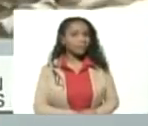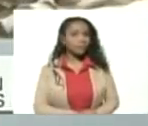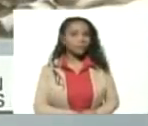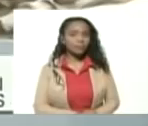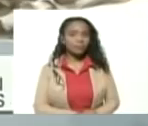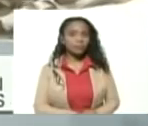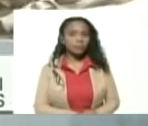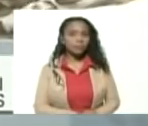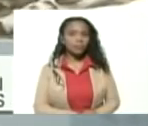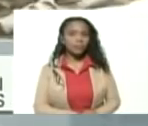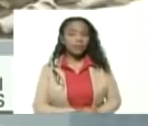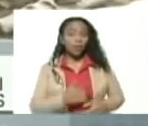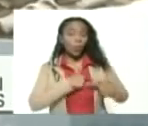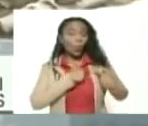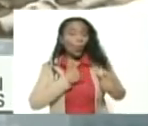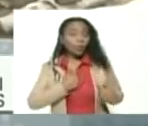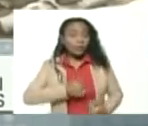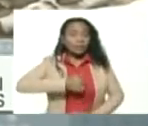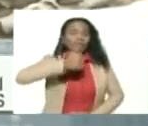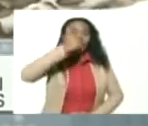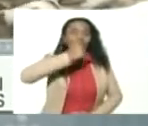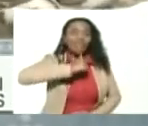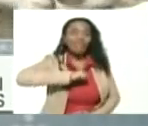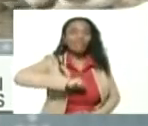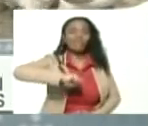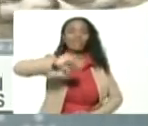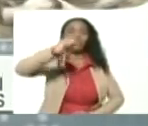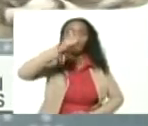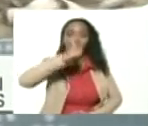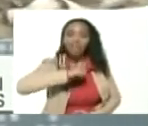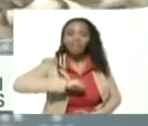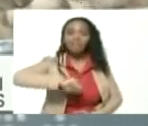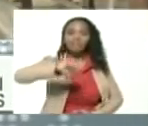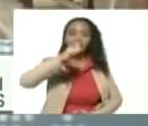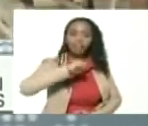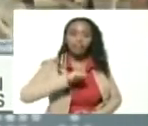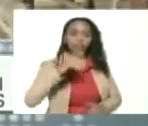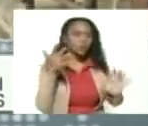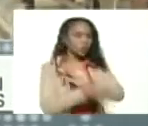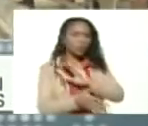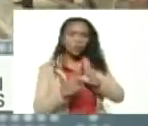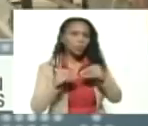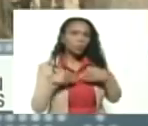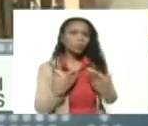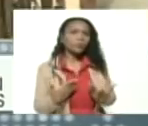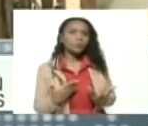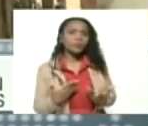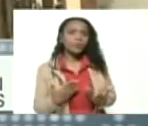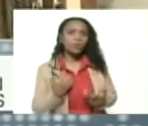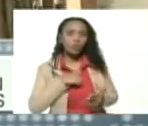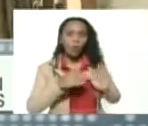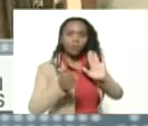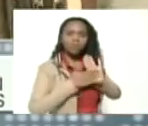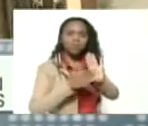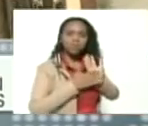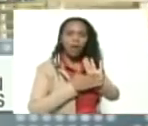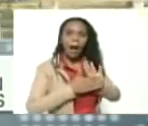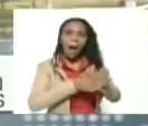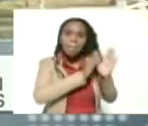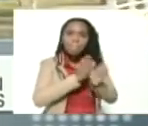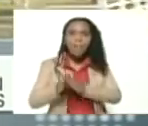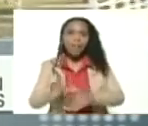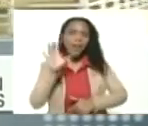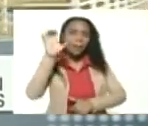De tripas corazón. Y sobre todo, nos apegamos al plan de la